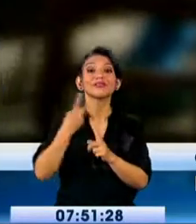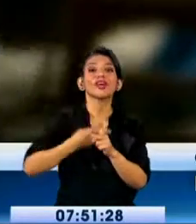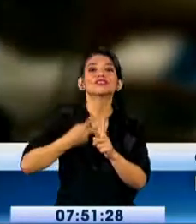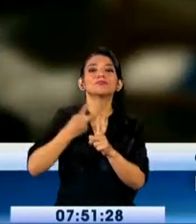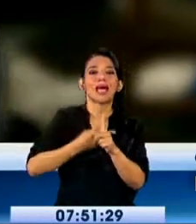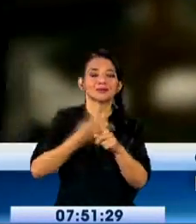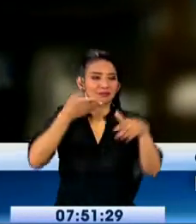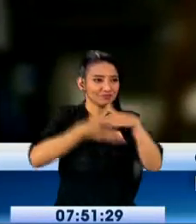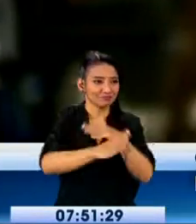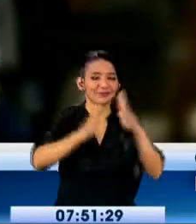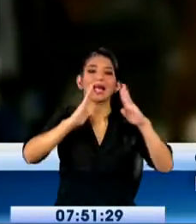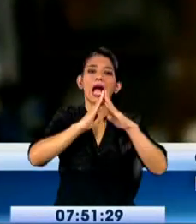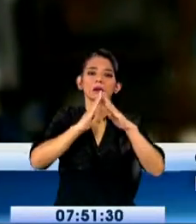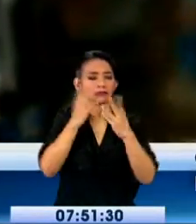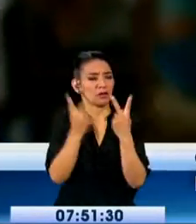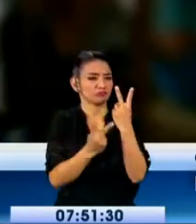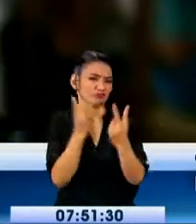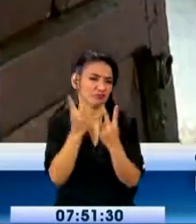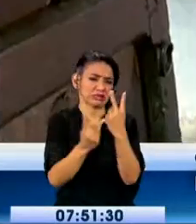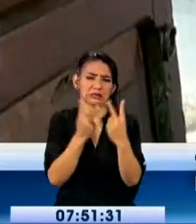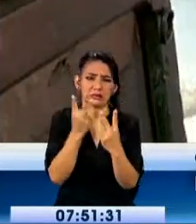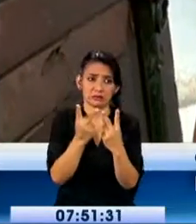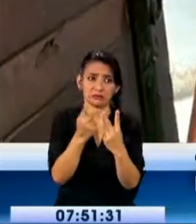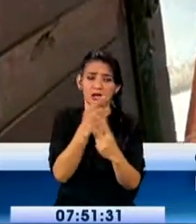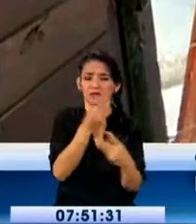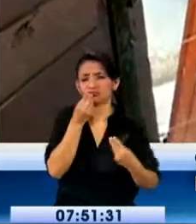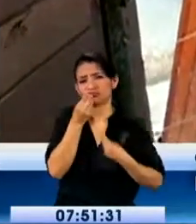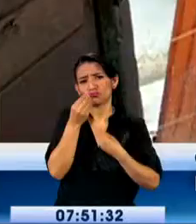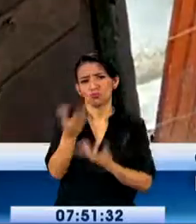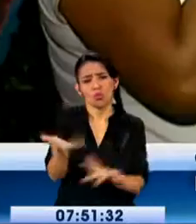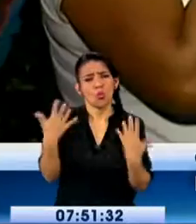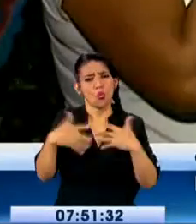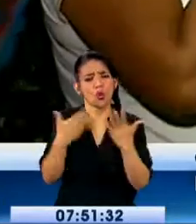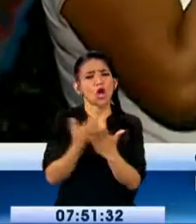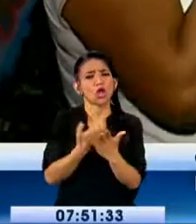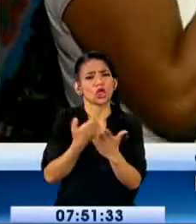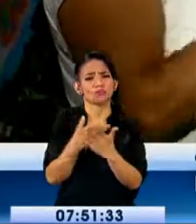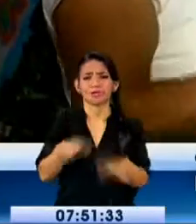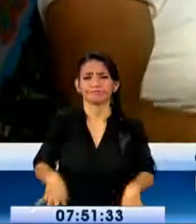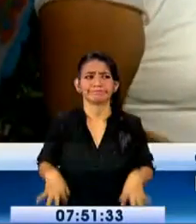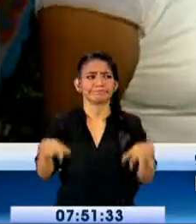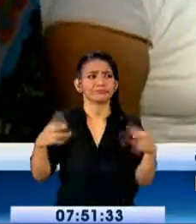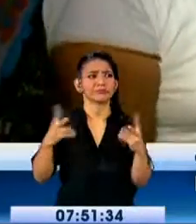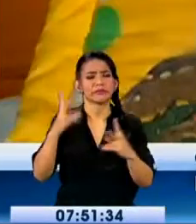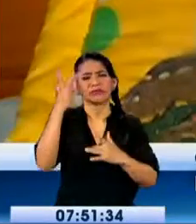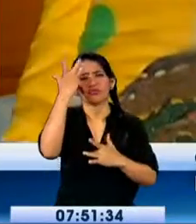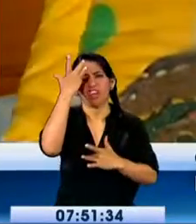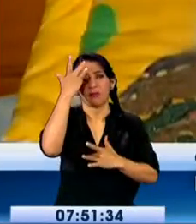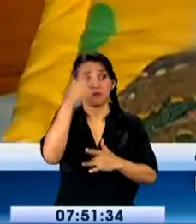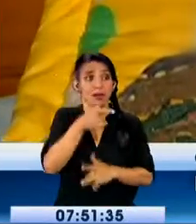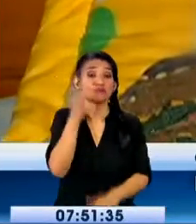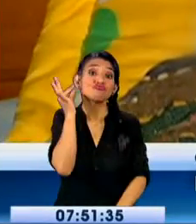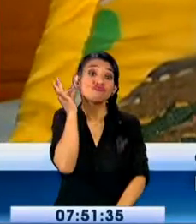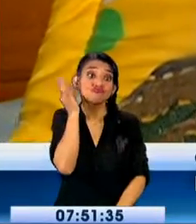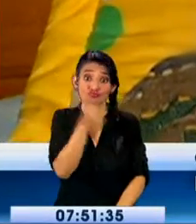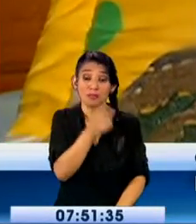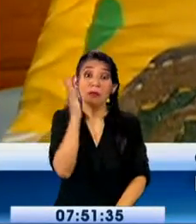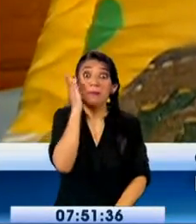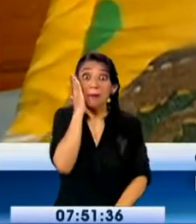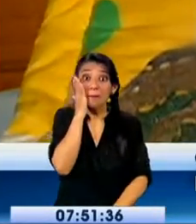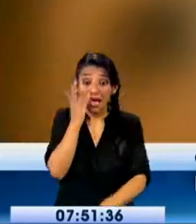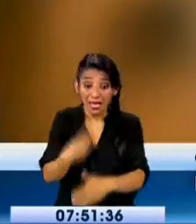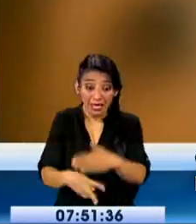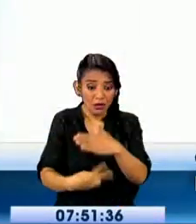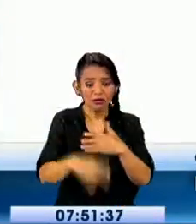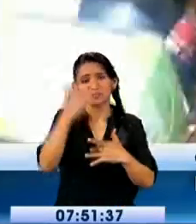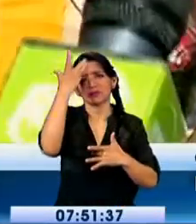visitamos la casa de esta familia, poniendo en evidencia su situación económica y más que nada de salud, pues Angélica, la madre de los niños, sufre